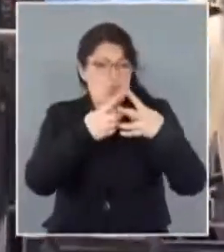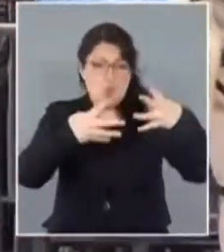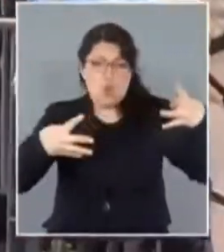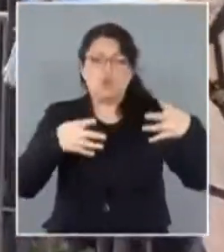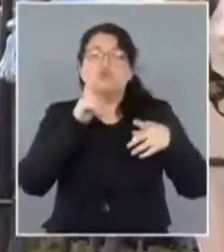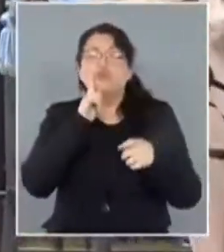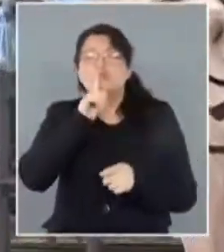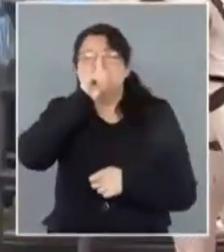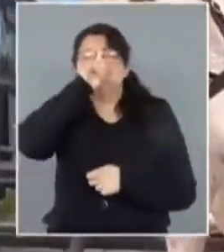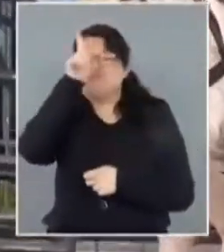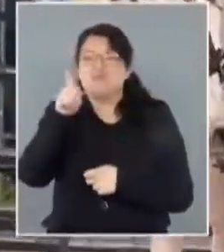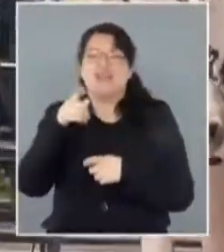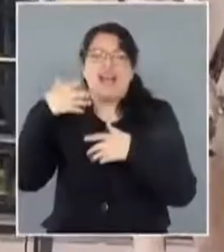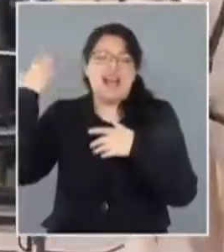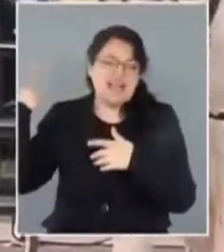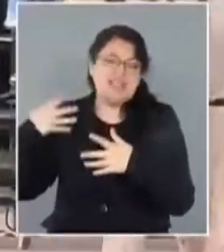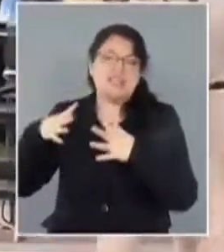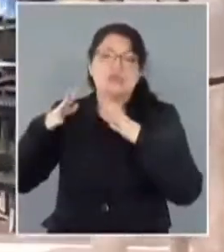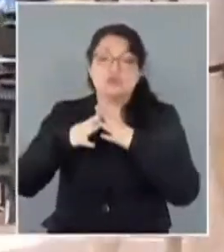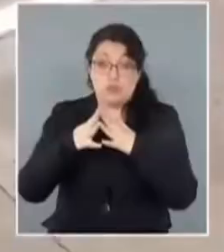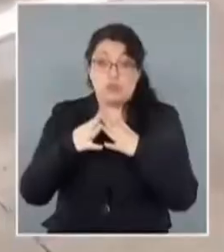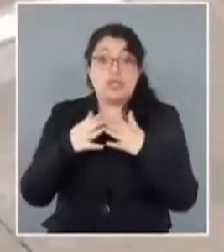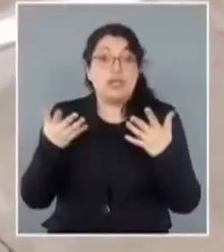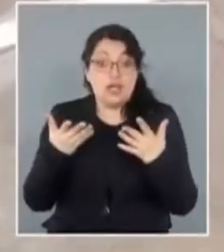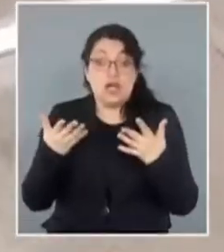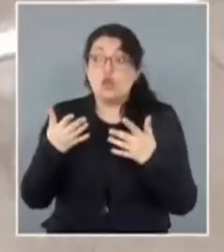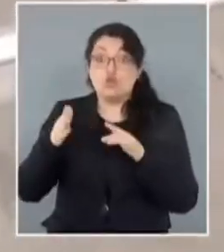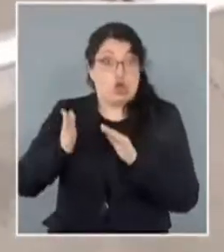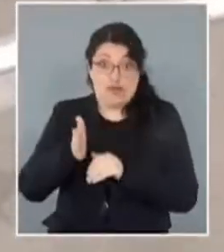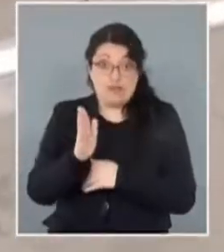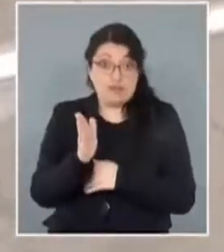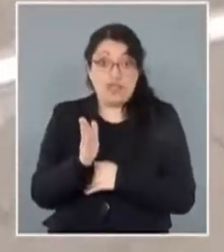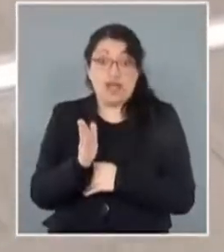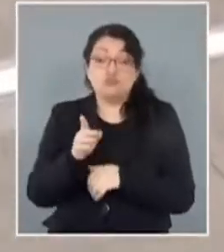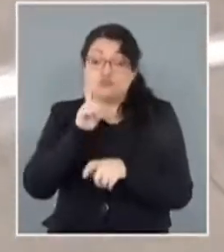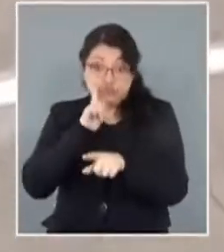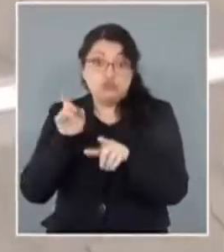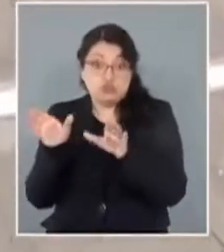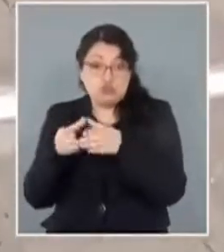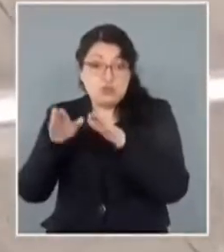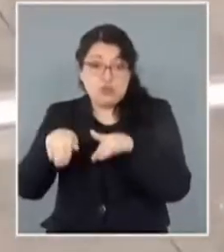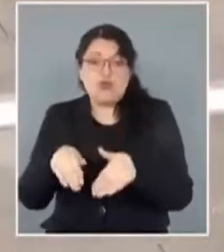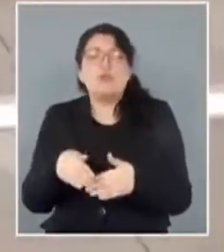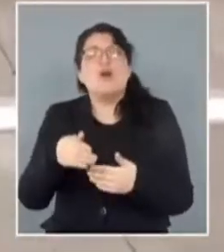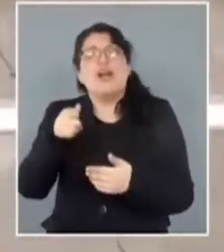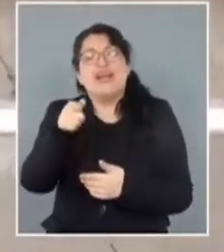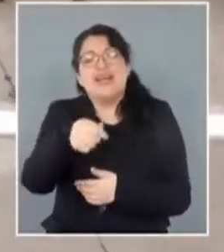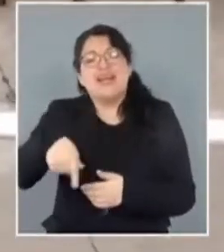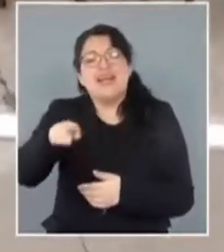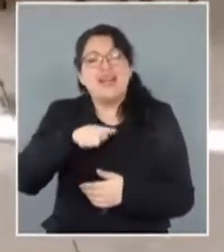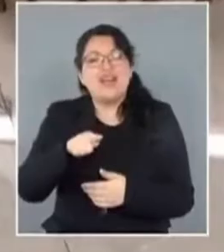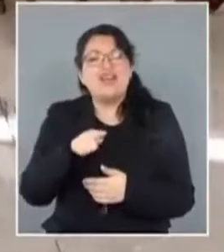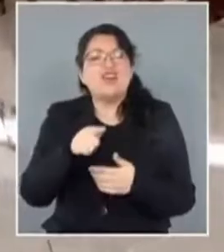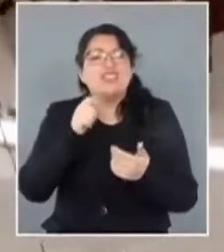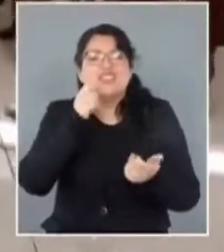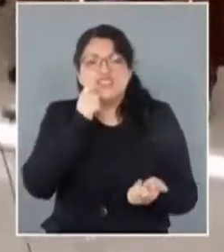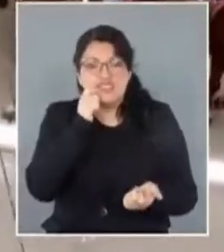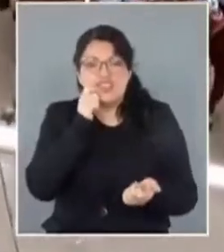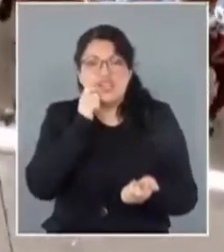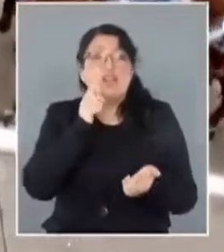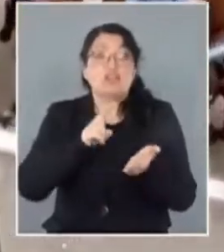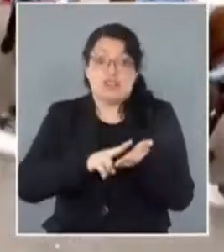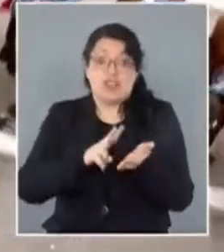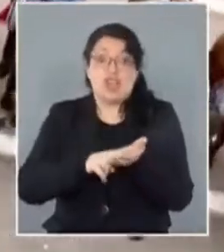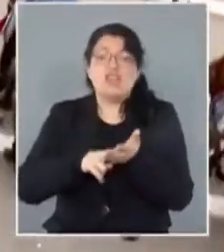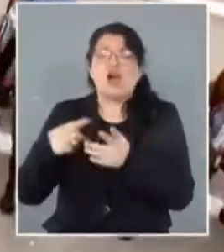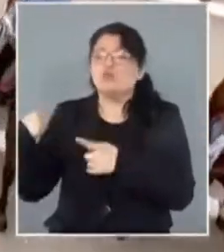arraigadas costumbres militares que actualmente custodian y conservan las unidades acorazadas, siendo estas verdaderas